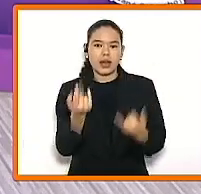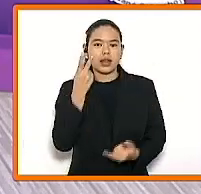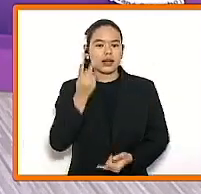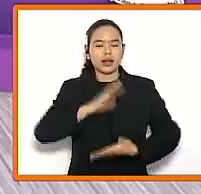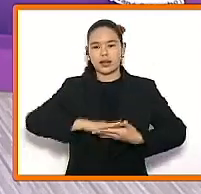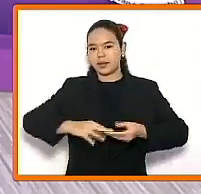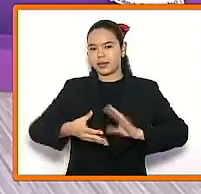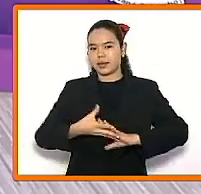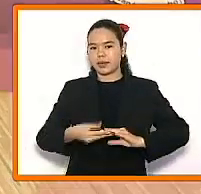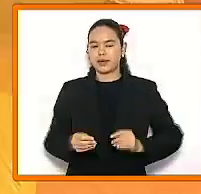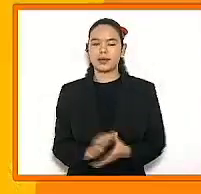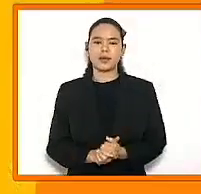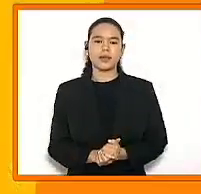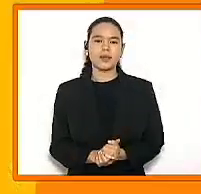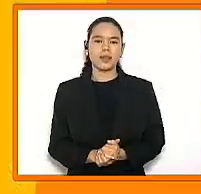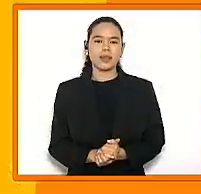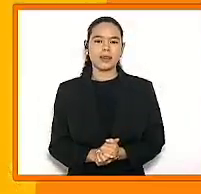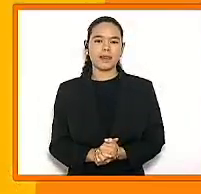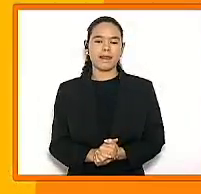historia.